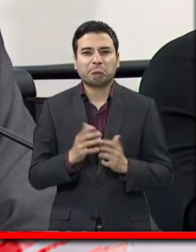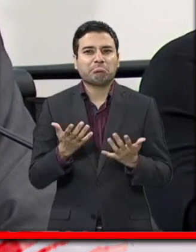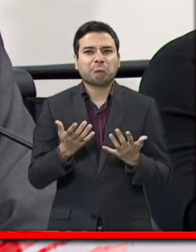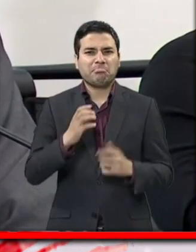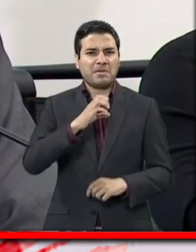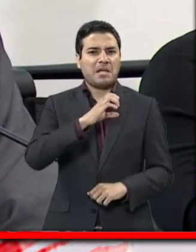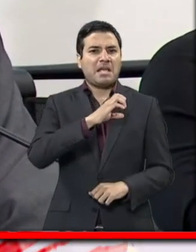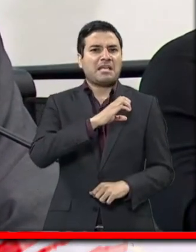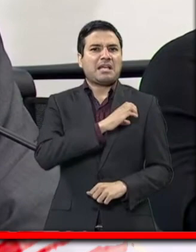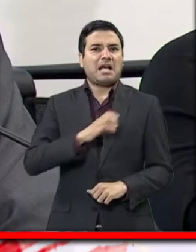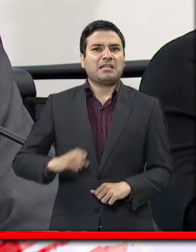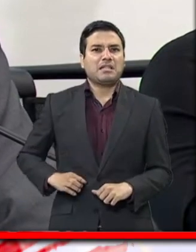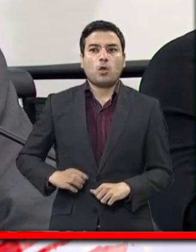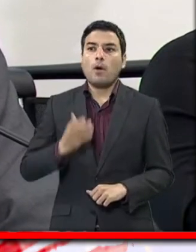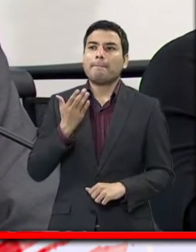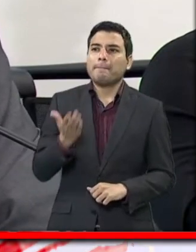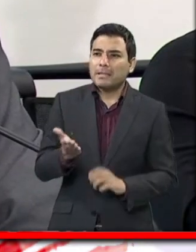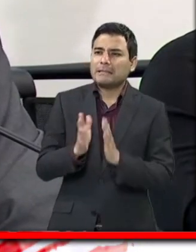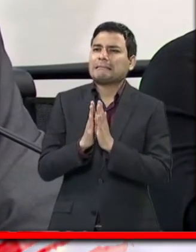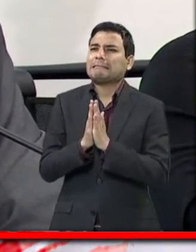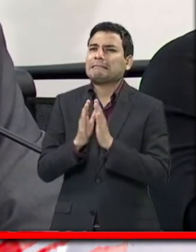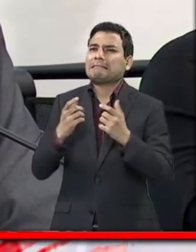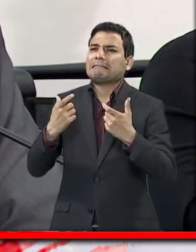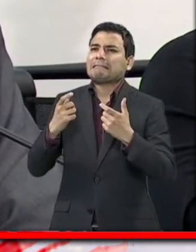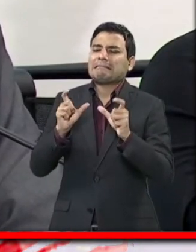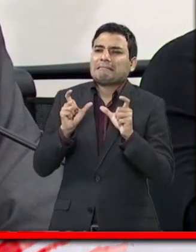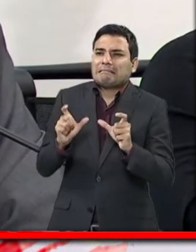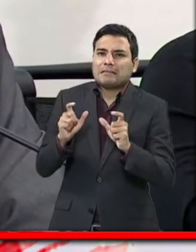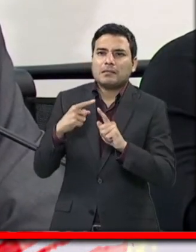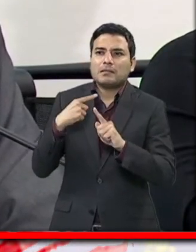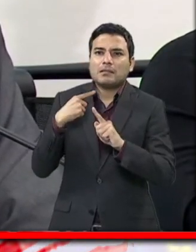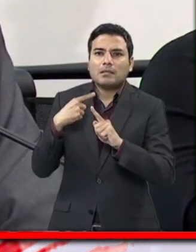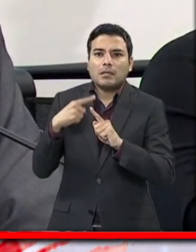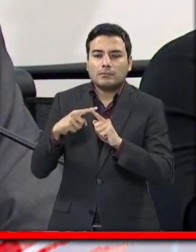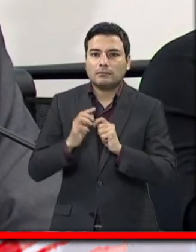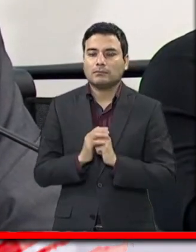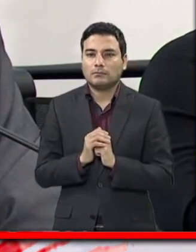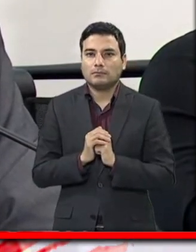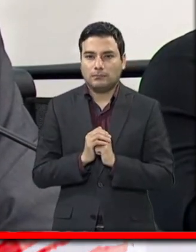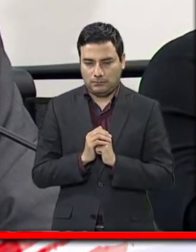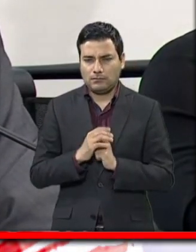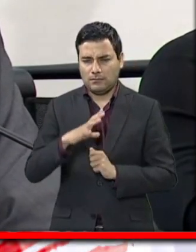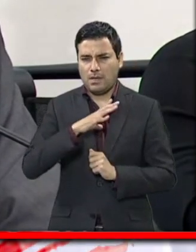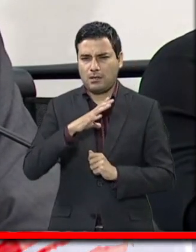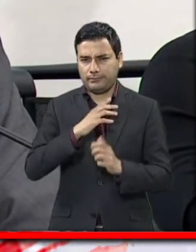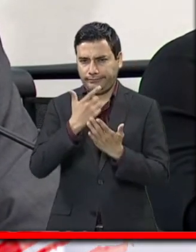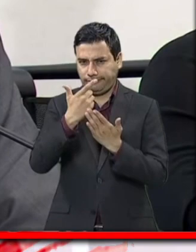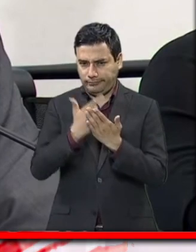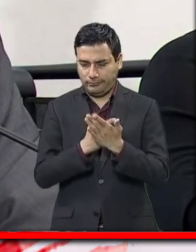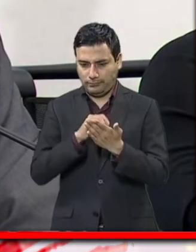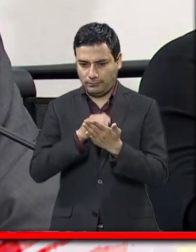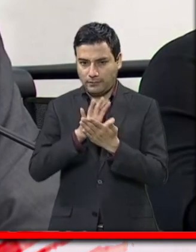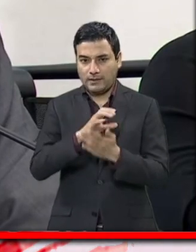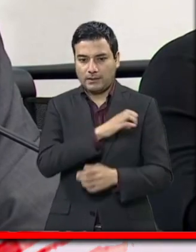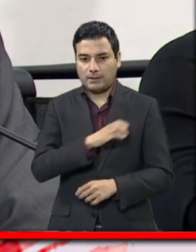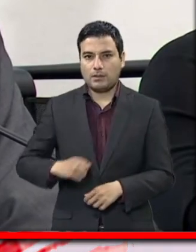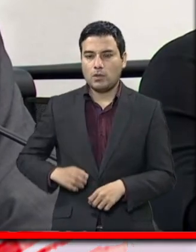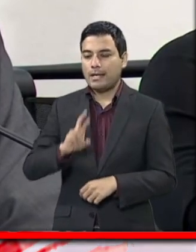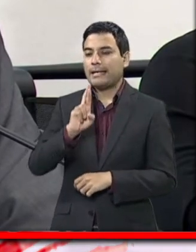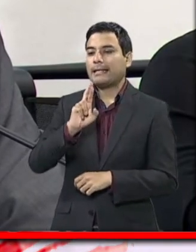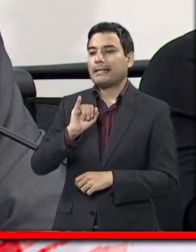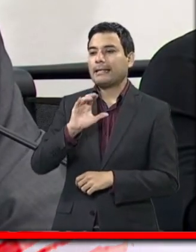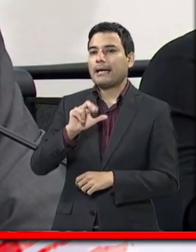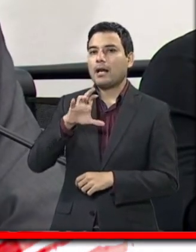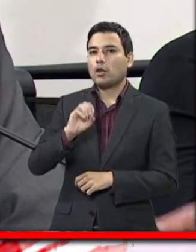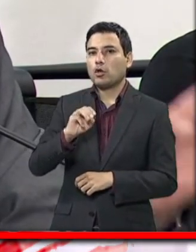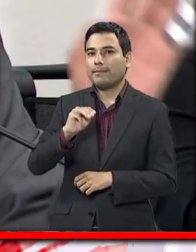candidatos han solicitado protección que nosotros tengamos registro al día de hoy el candidato Ricardo Mejía